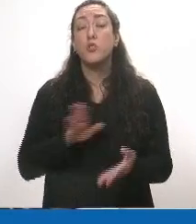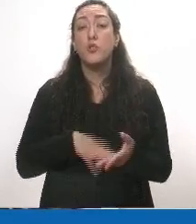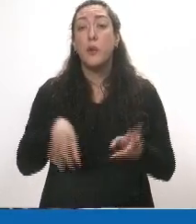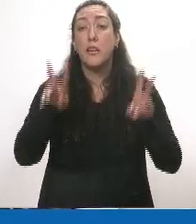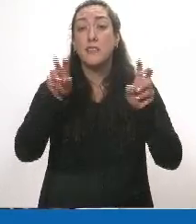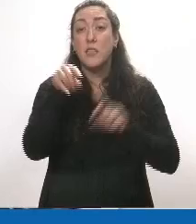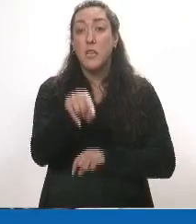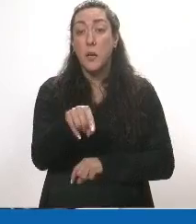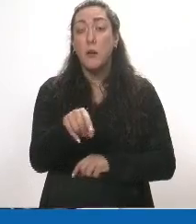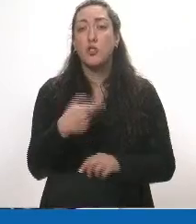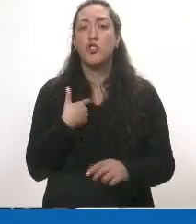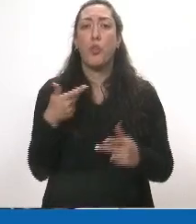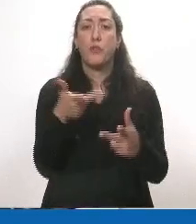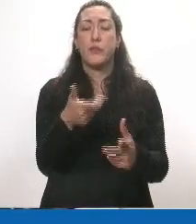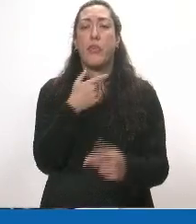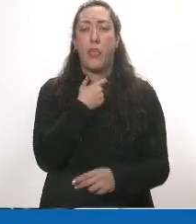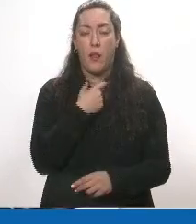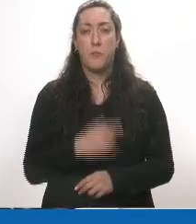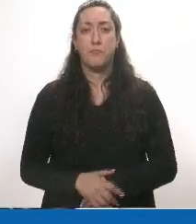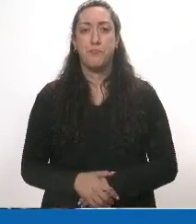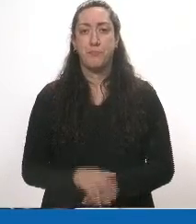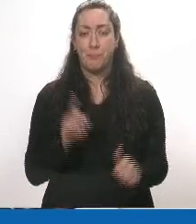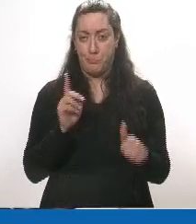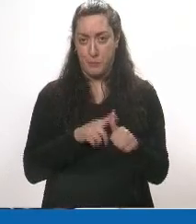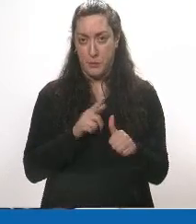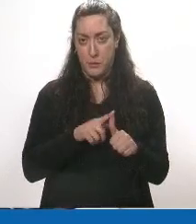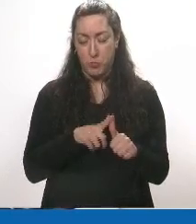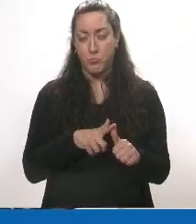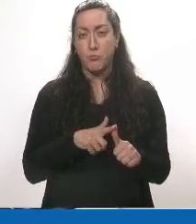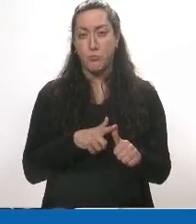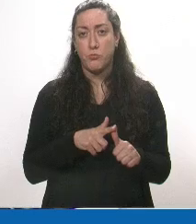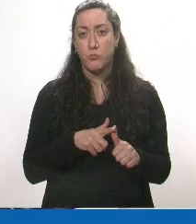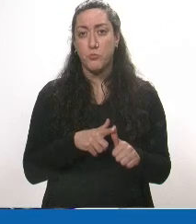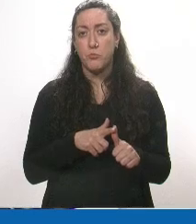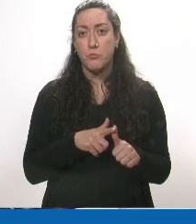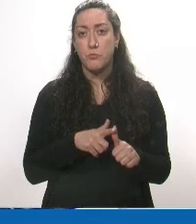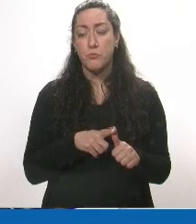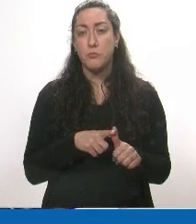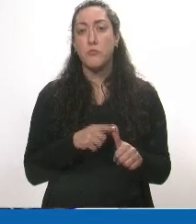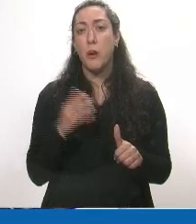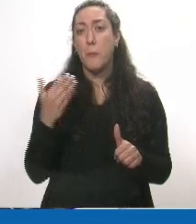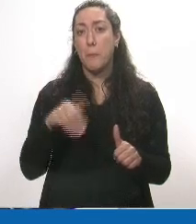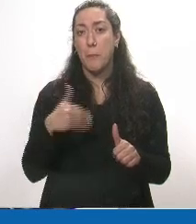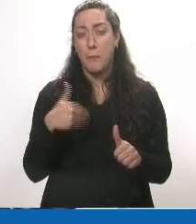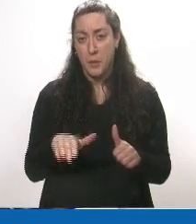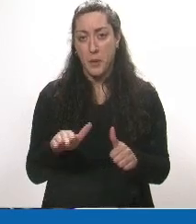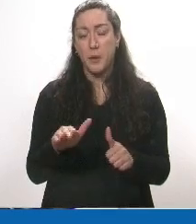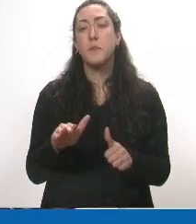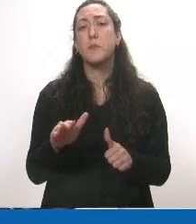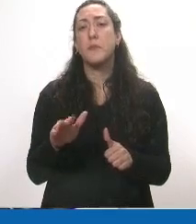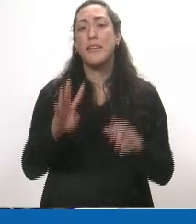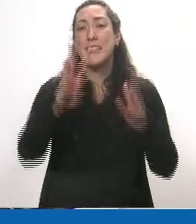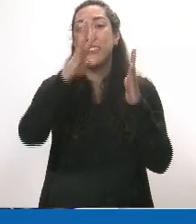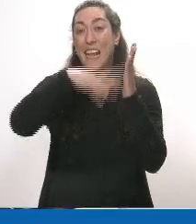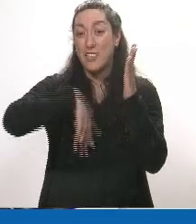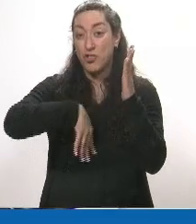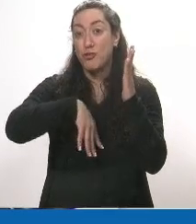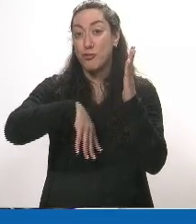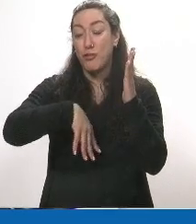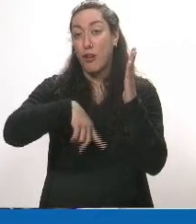En función de esto, quiero manifestar, primero, que voy a insertar este texto.